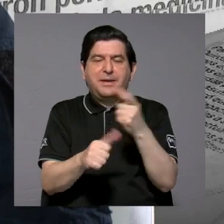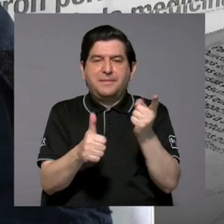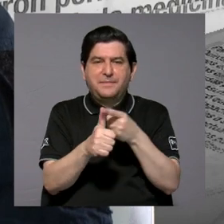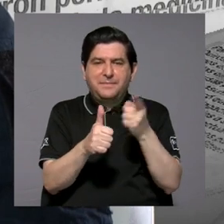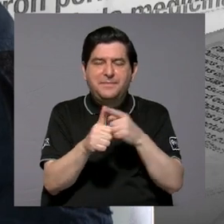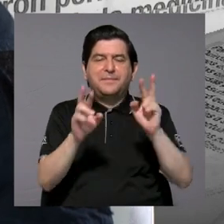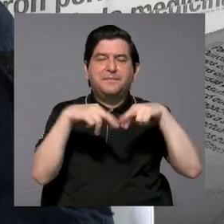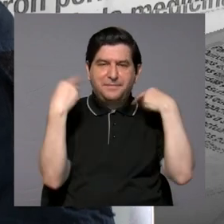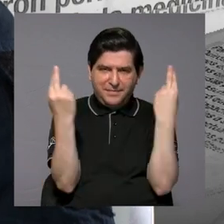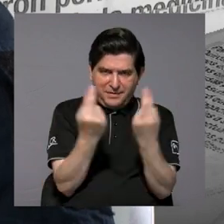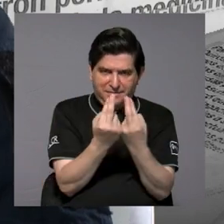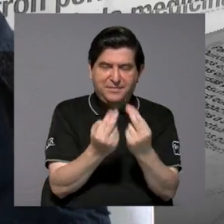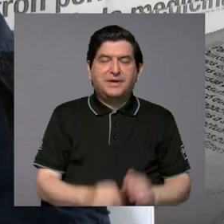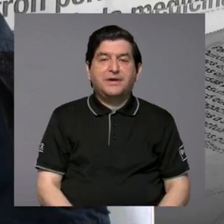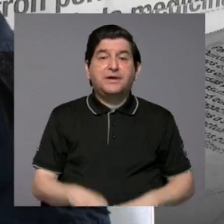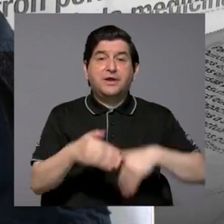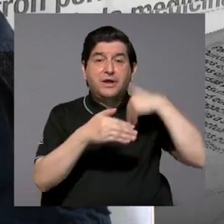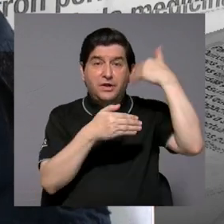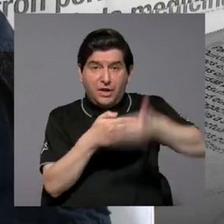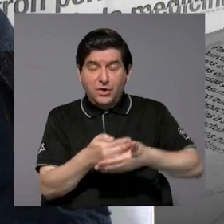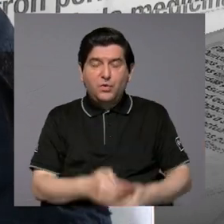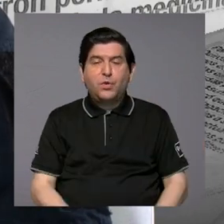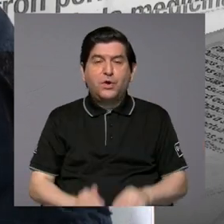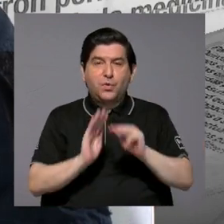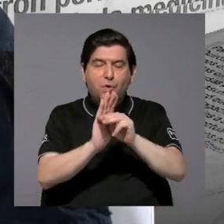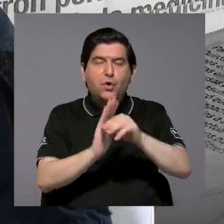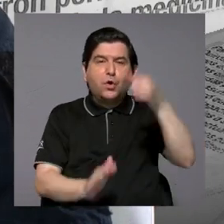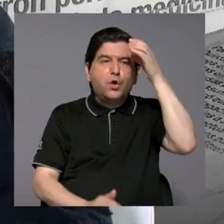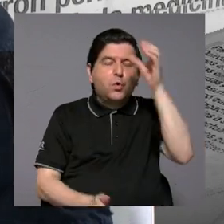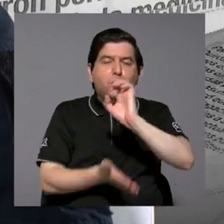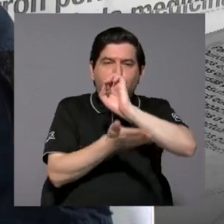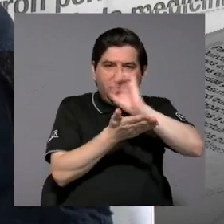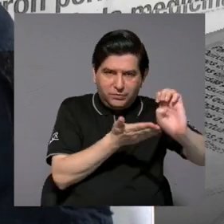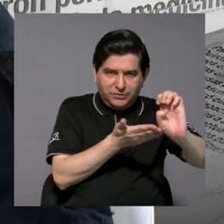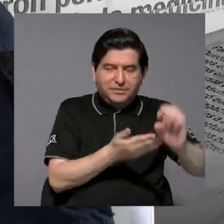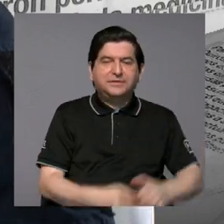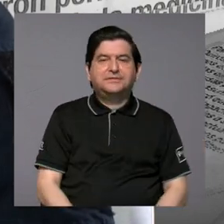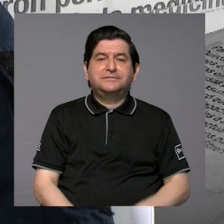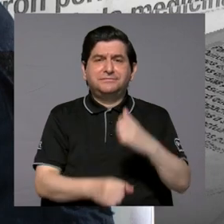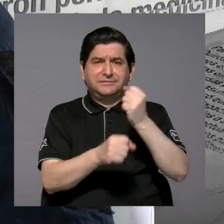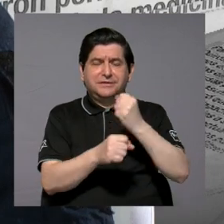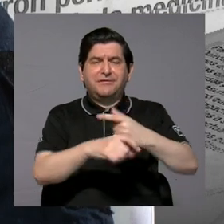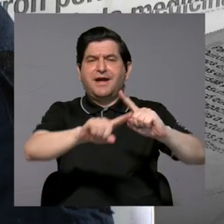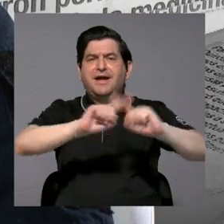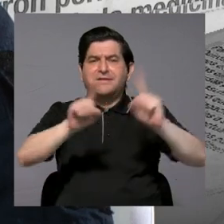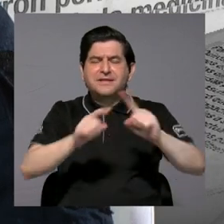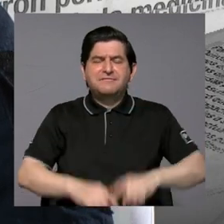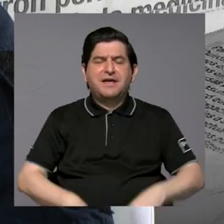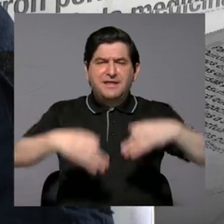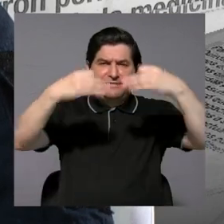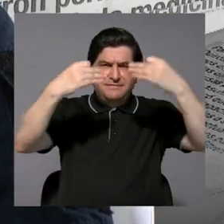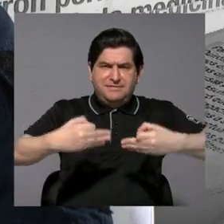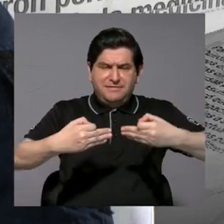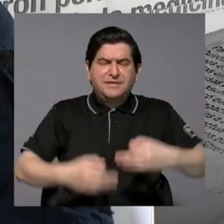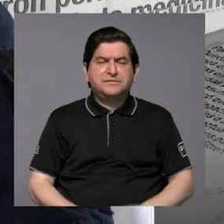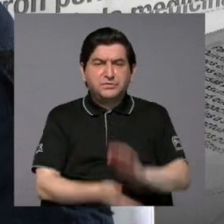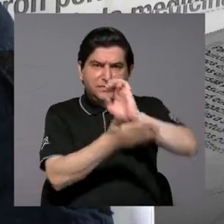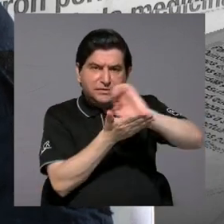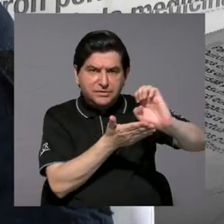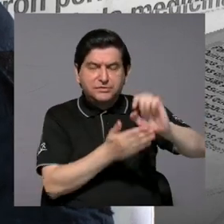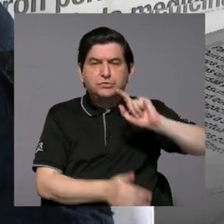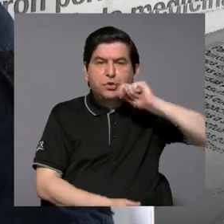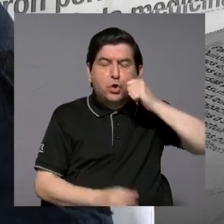primera sesión luego tenemos el módulo de cultura preventiva donde trabajamos diferentes medidas de prevención